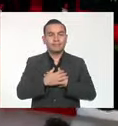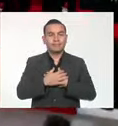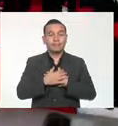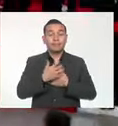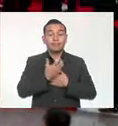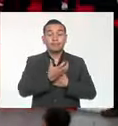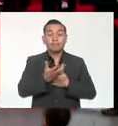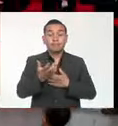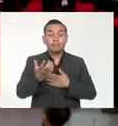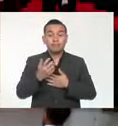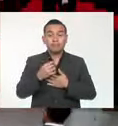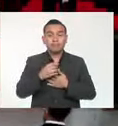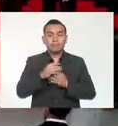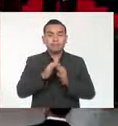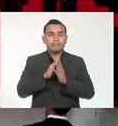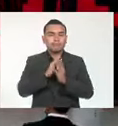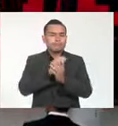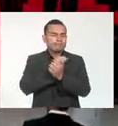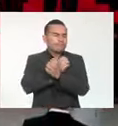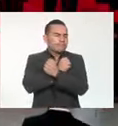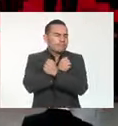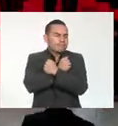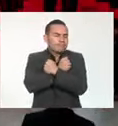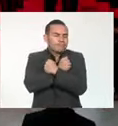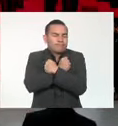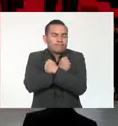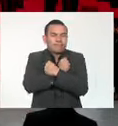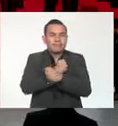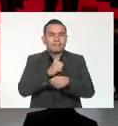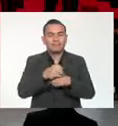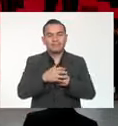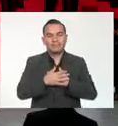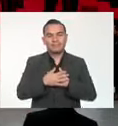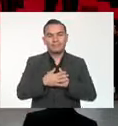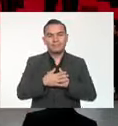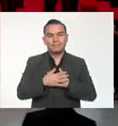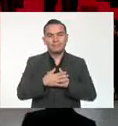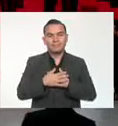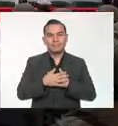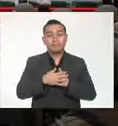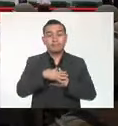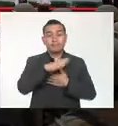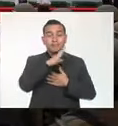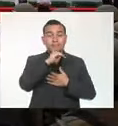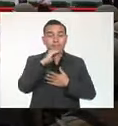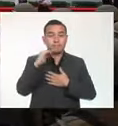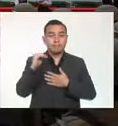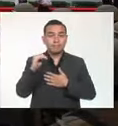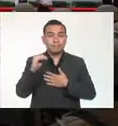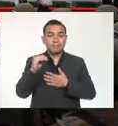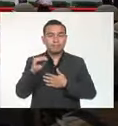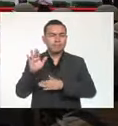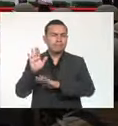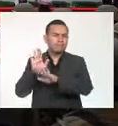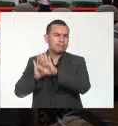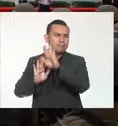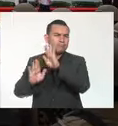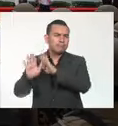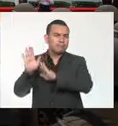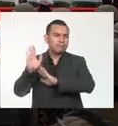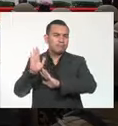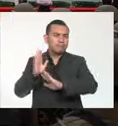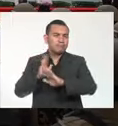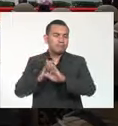Y nos infunda tu santo amor. Y nos infunda tu santo amor. Patria. Patria. Tu historia.